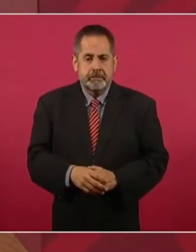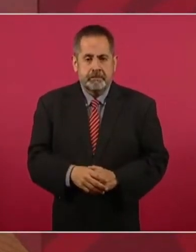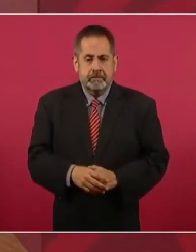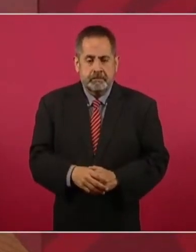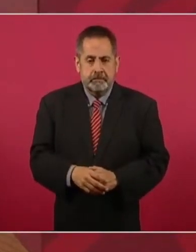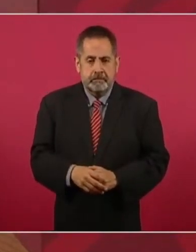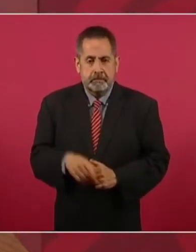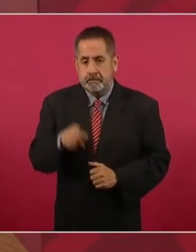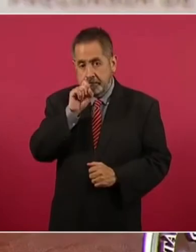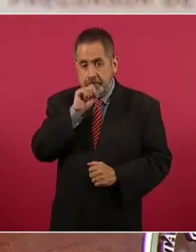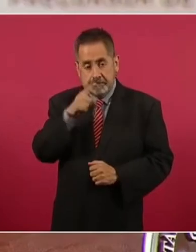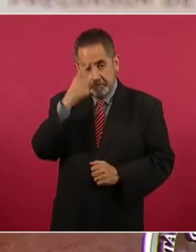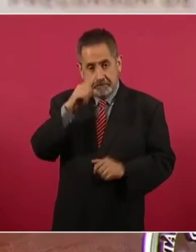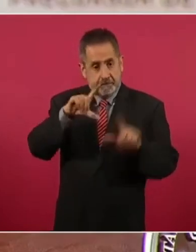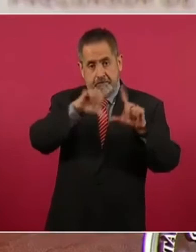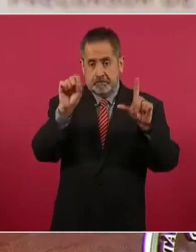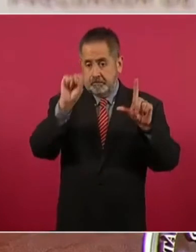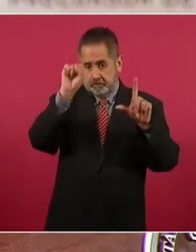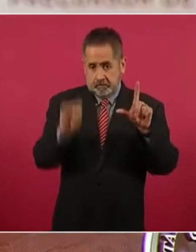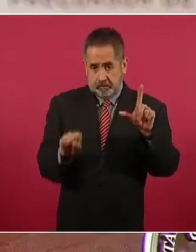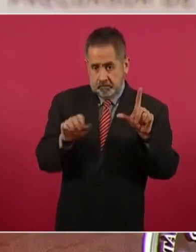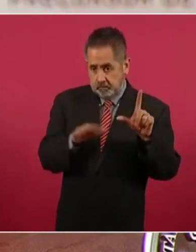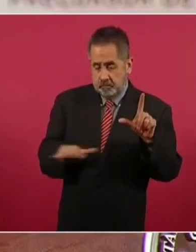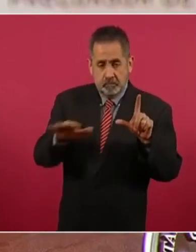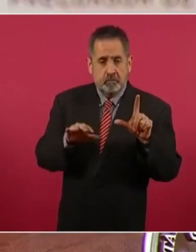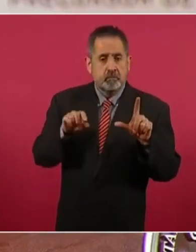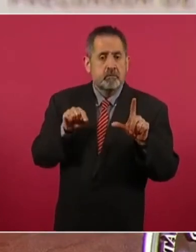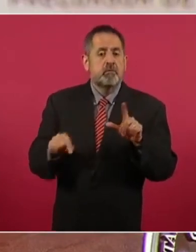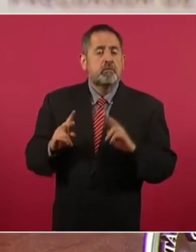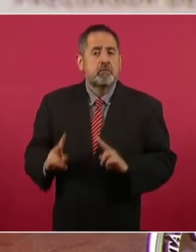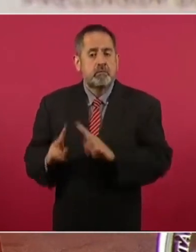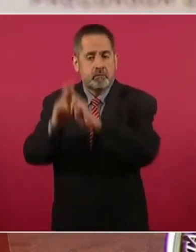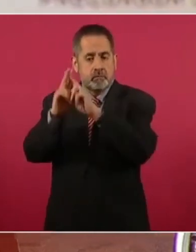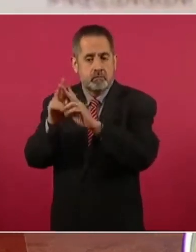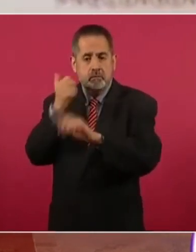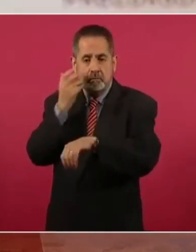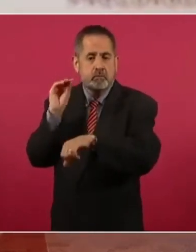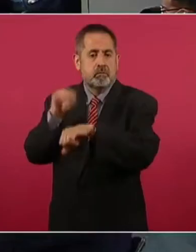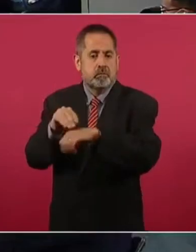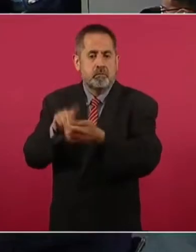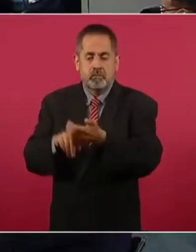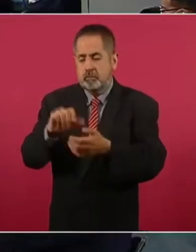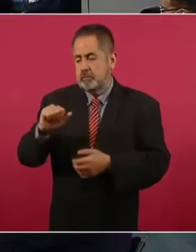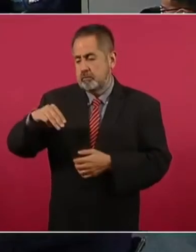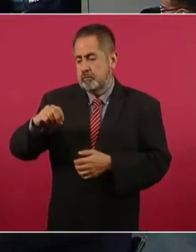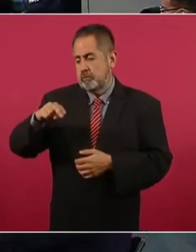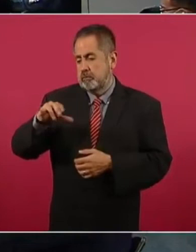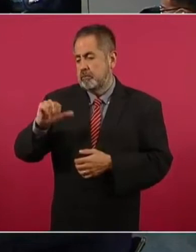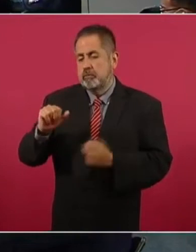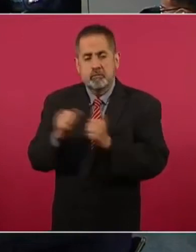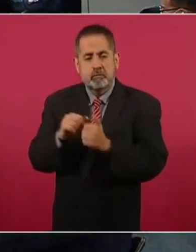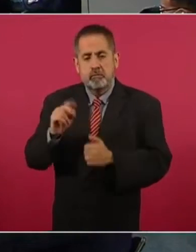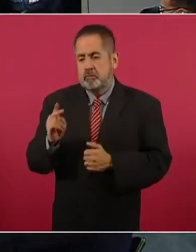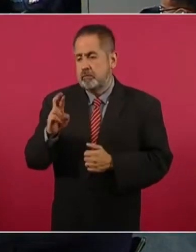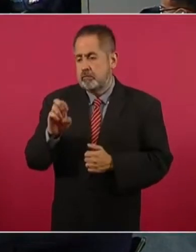el sureste. La planta de Poza Rica que queremos poner de amoníaco y urea